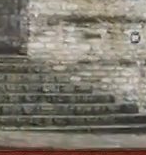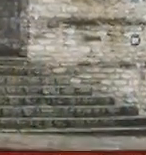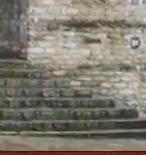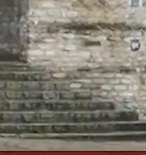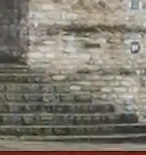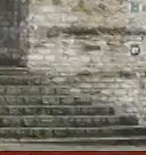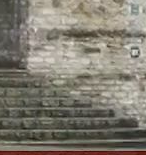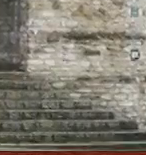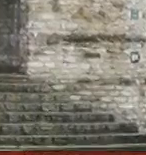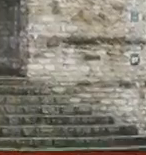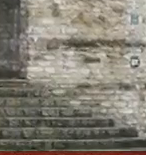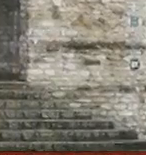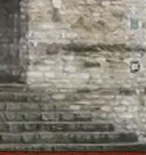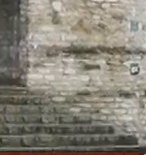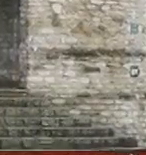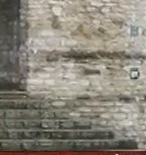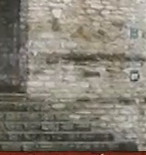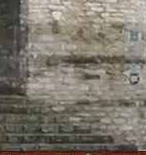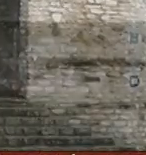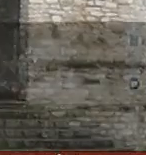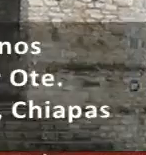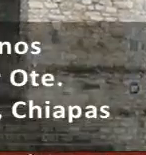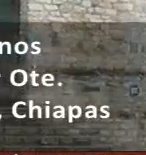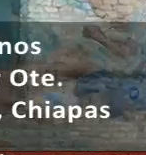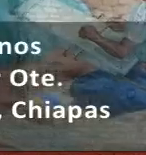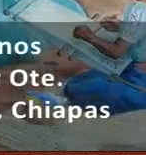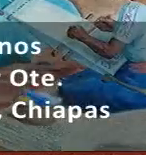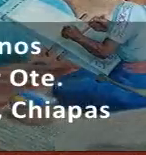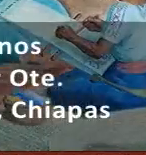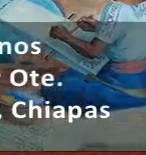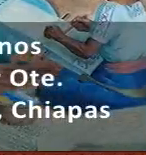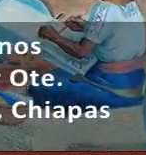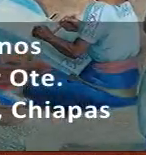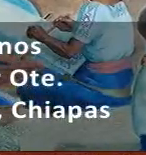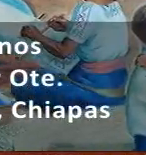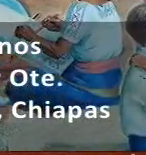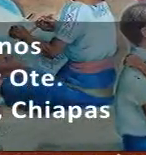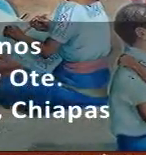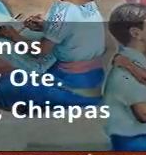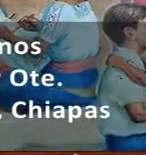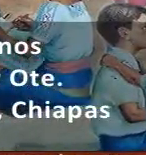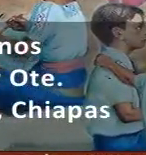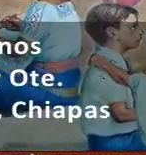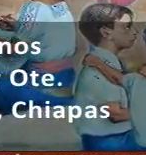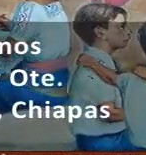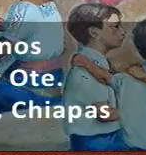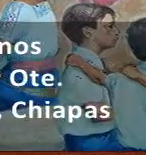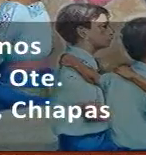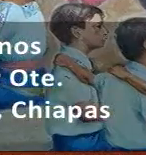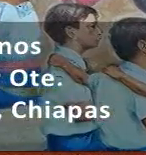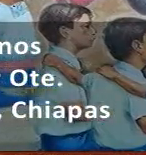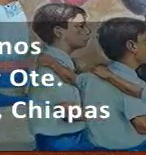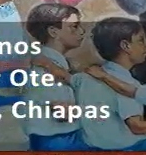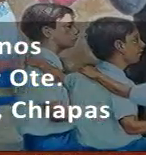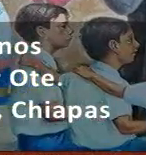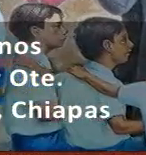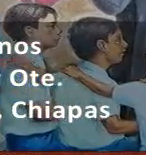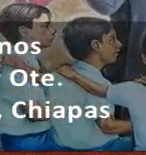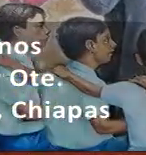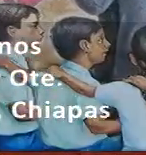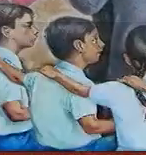uno de los principales atractivos turísticos de Comitán por su belleza arquitectónica y murales de artistas